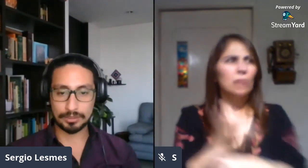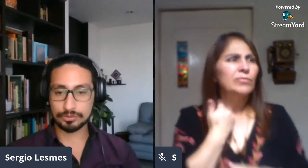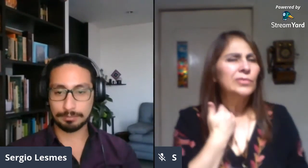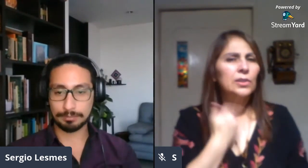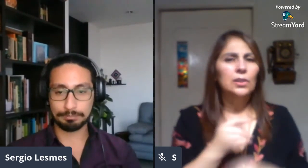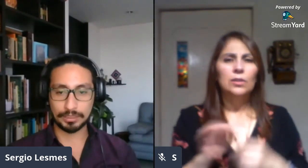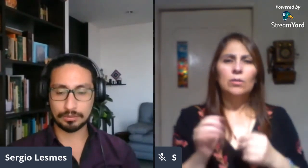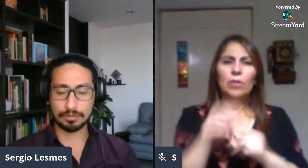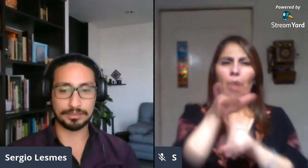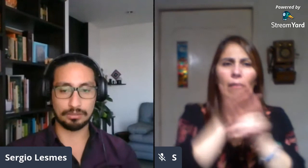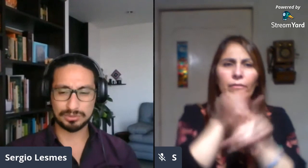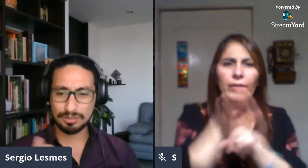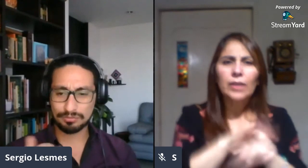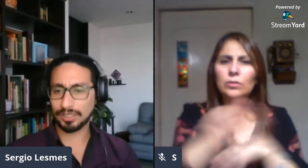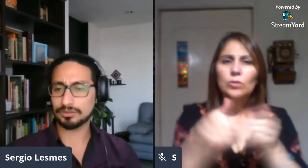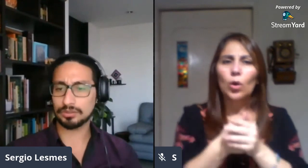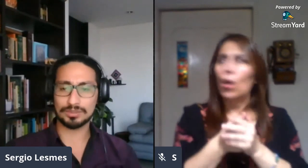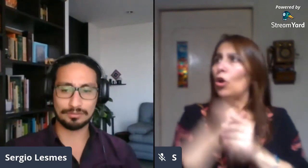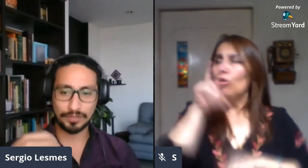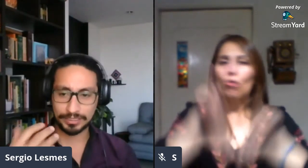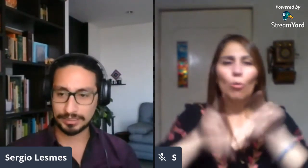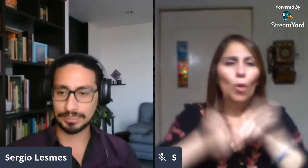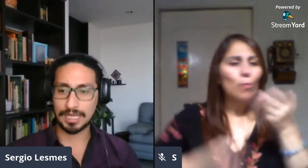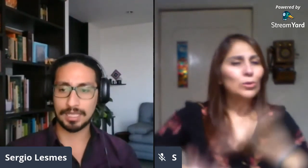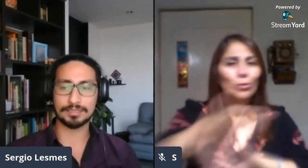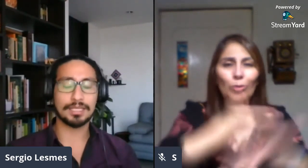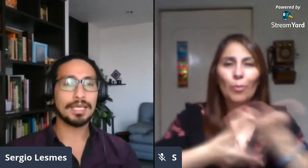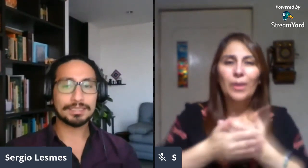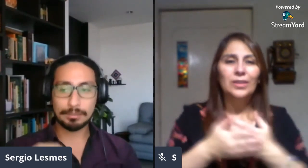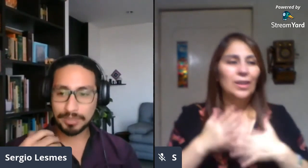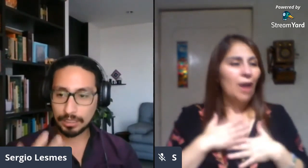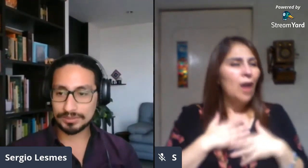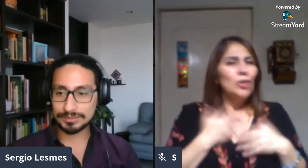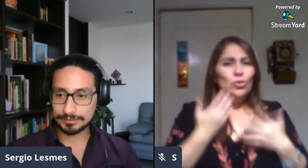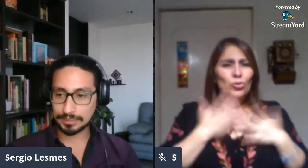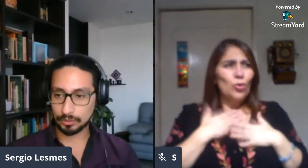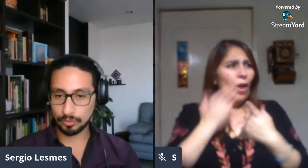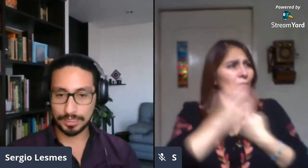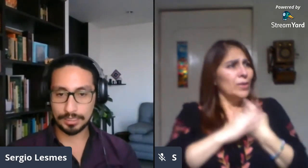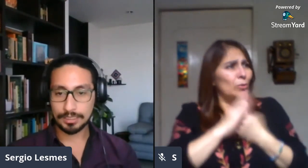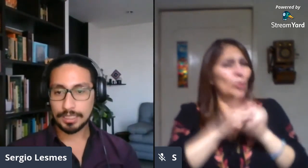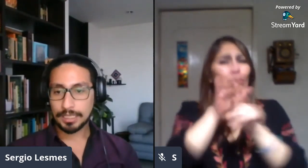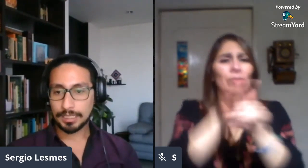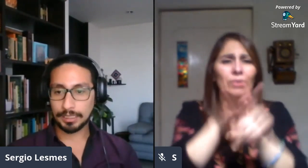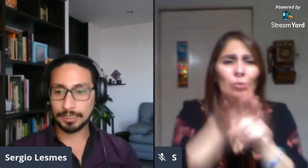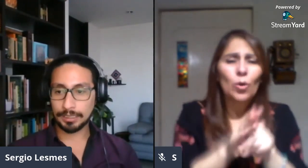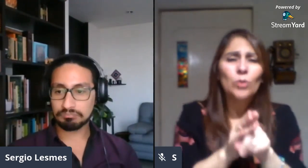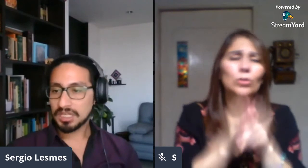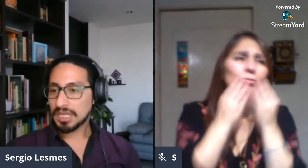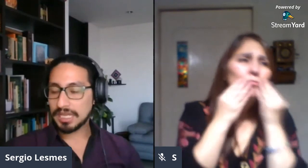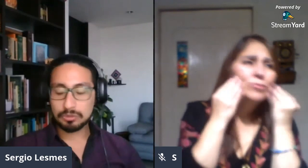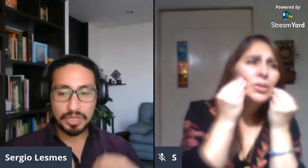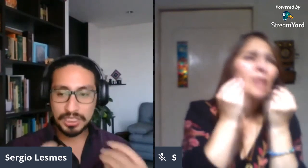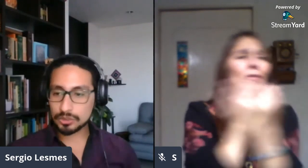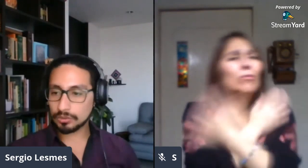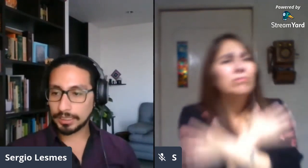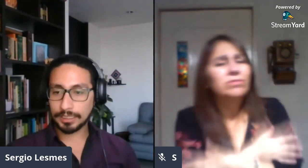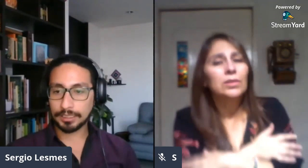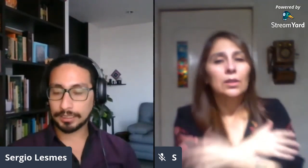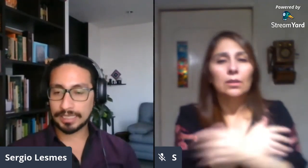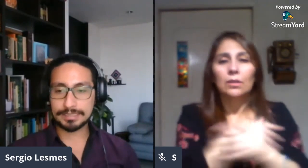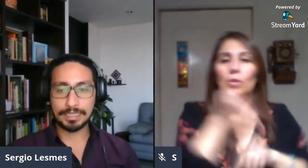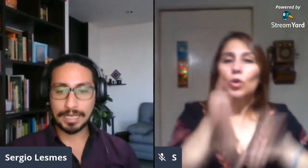en últimas nos ha impedido compartir nuestro afecto, nuestras fragilidades, también nuestra ternura. Es un